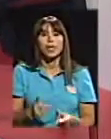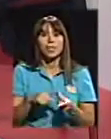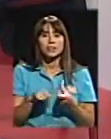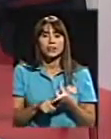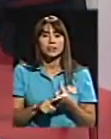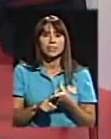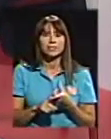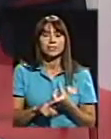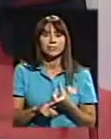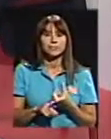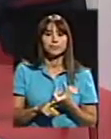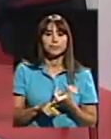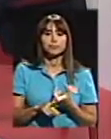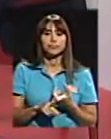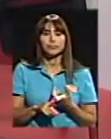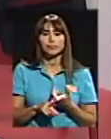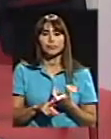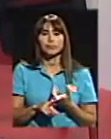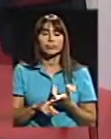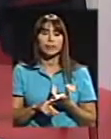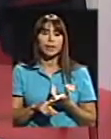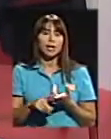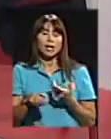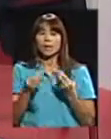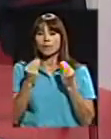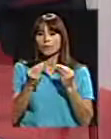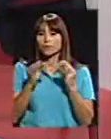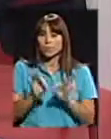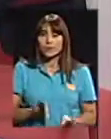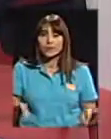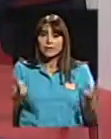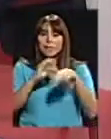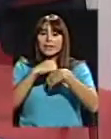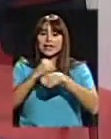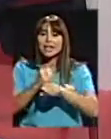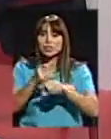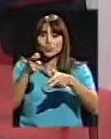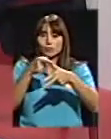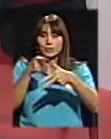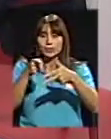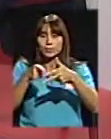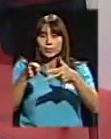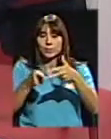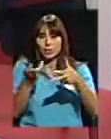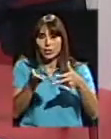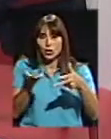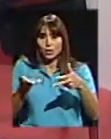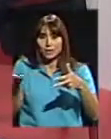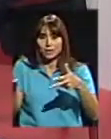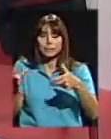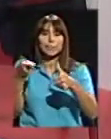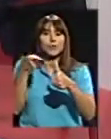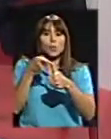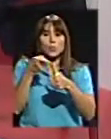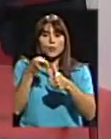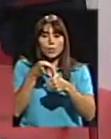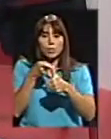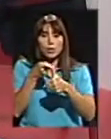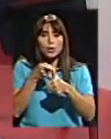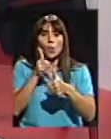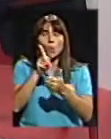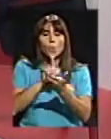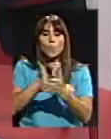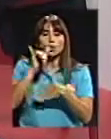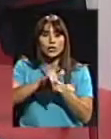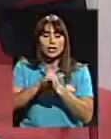Entonces, las medidas han sido fundamentalmente tres. Uno, un proyecto para tratar